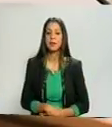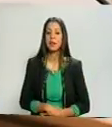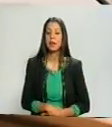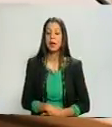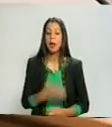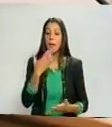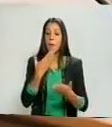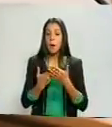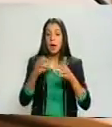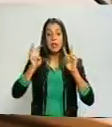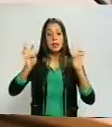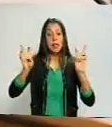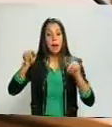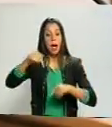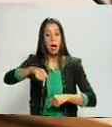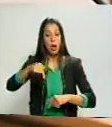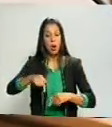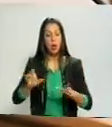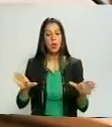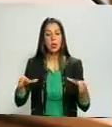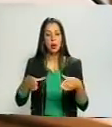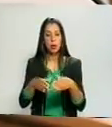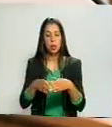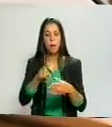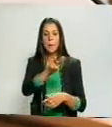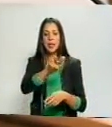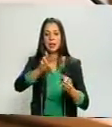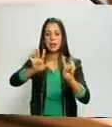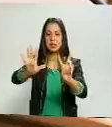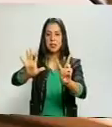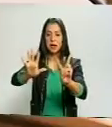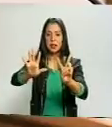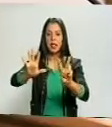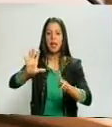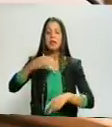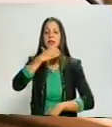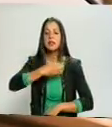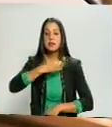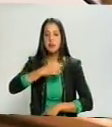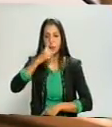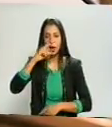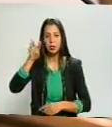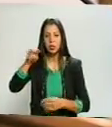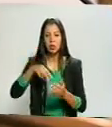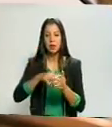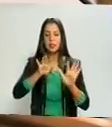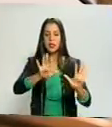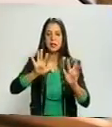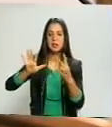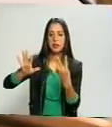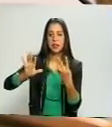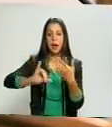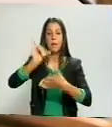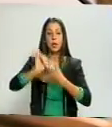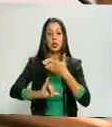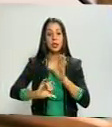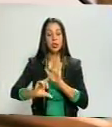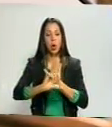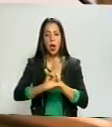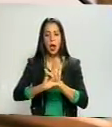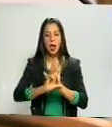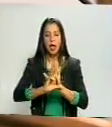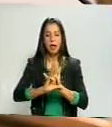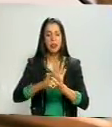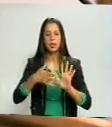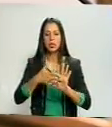Propuesta del orden del día de la sesión ordinaria del 27 de diciembre de 2017. Proyecto de ley